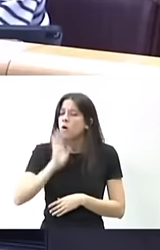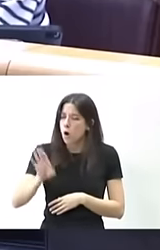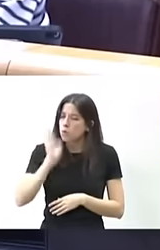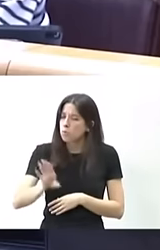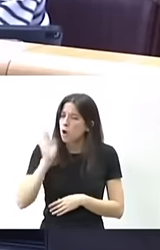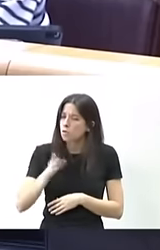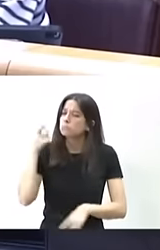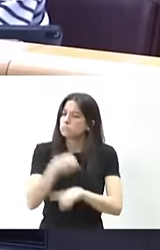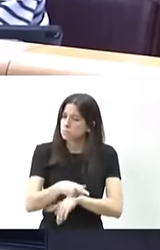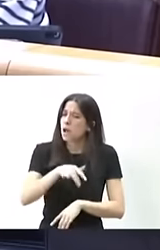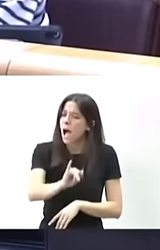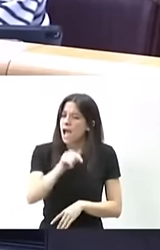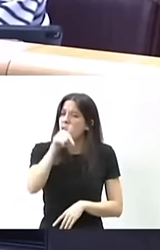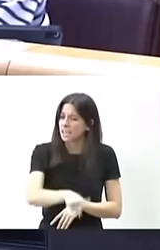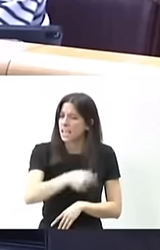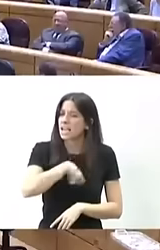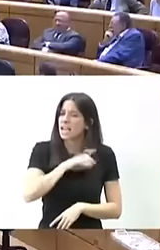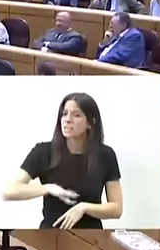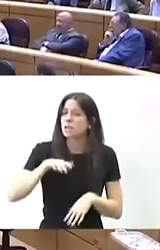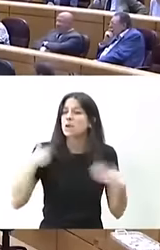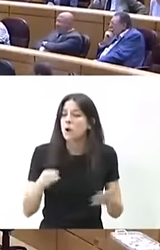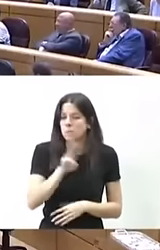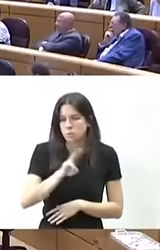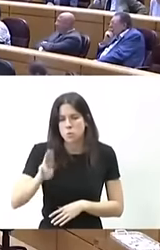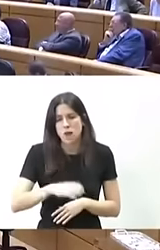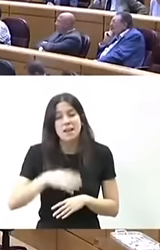país, que es el Partido Popular.